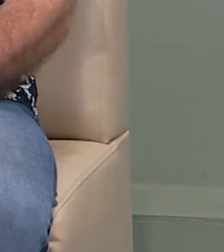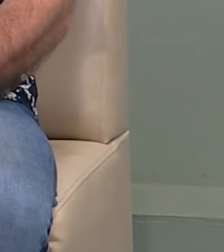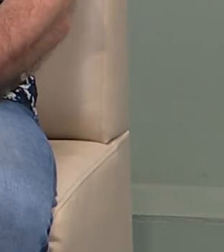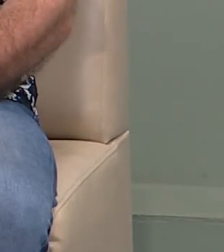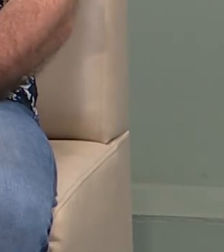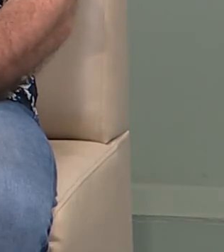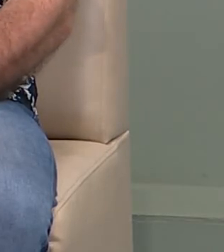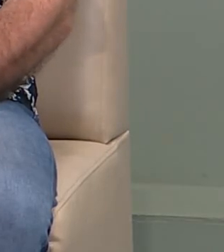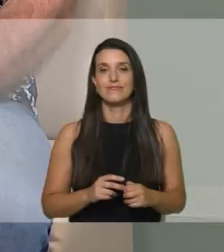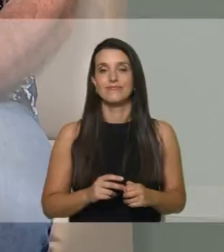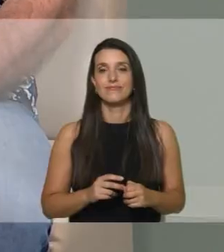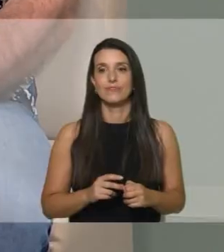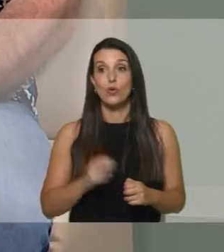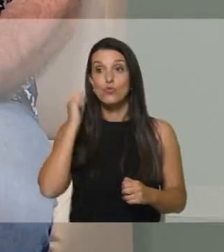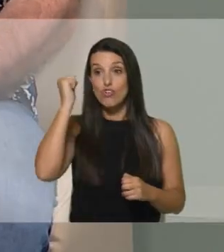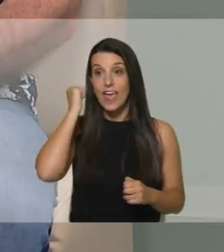¿Lo soñaste alguna vez?